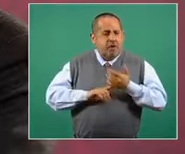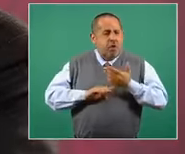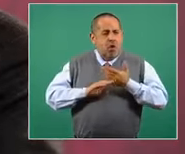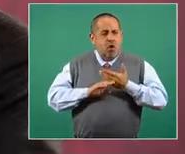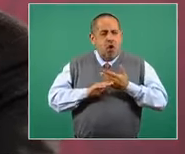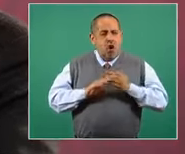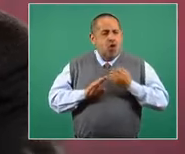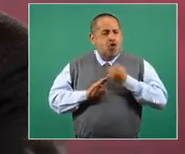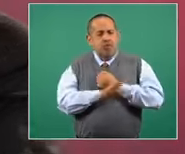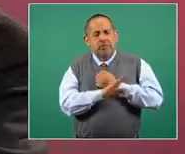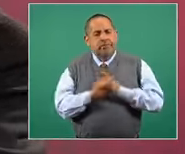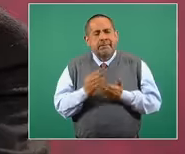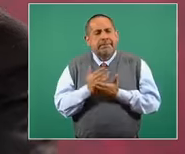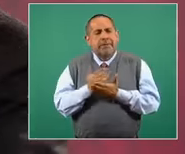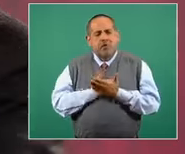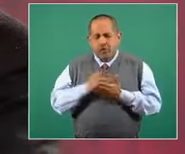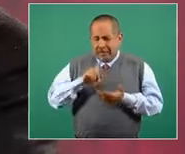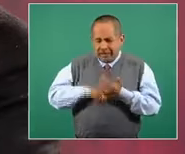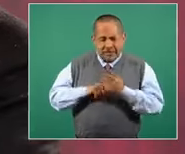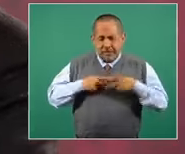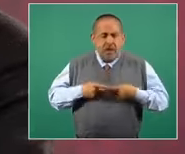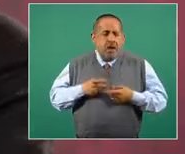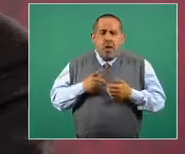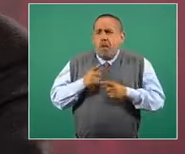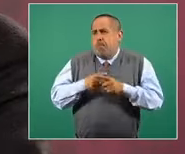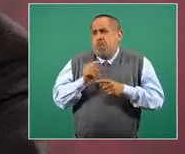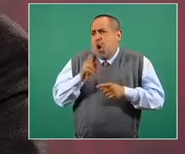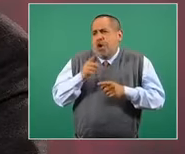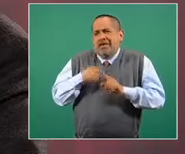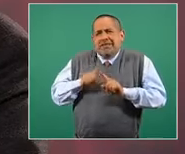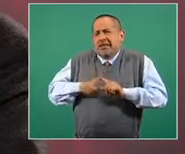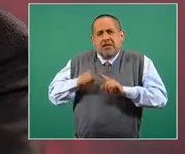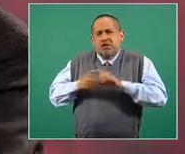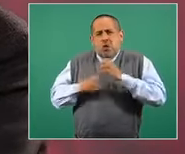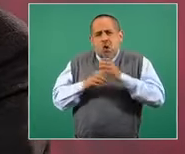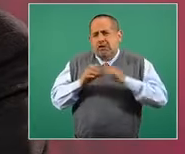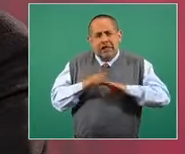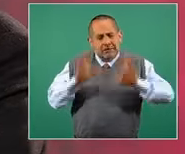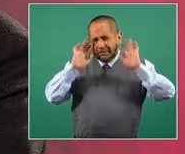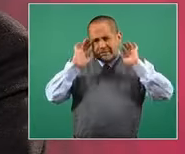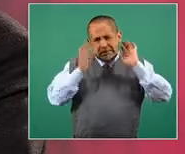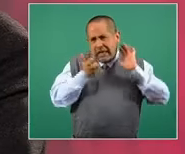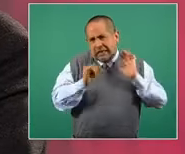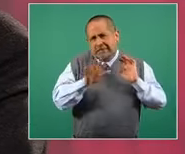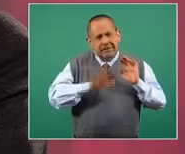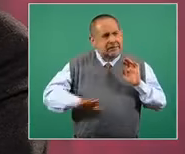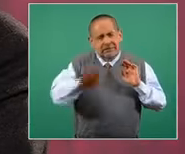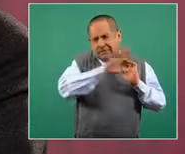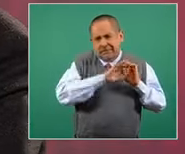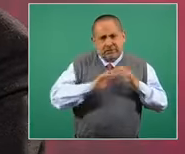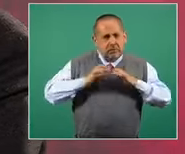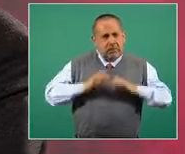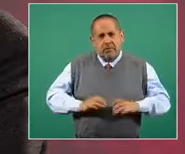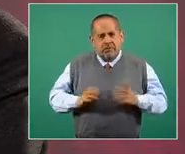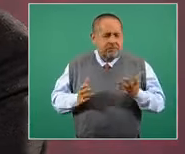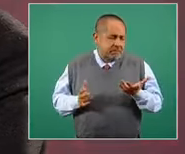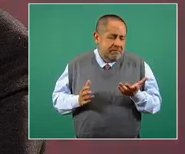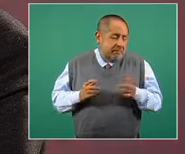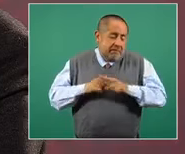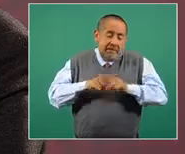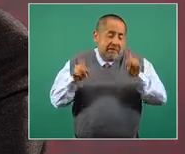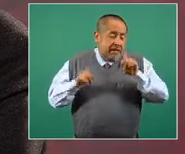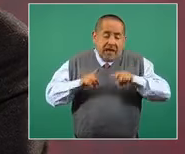eficiencia posiblemente menor por distintas variables propias del funcionamiento del sistema inmune. Ese podría ser